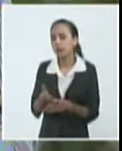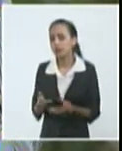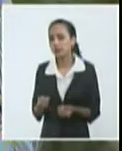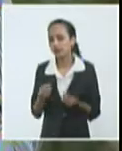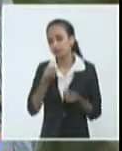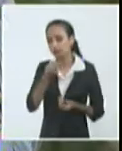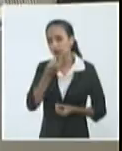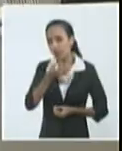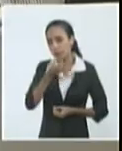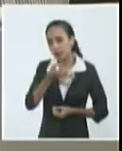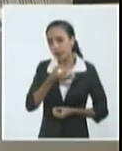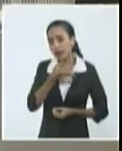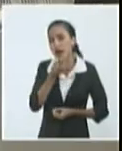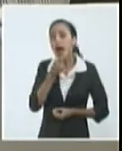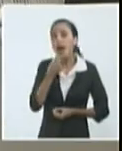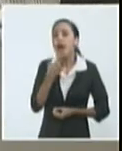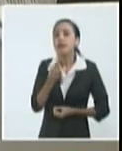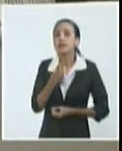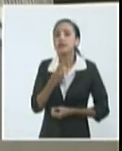de dosis de refuerzo.